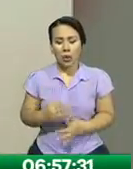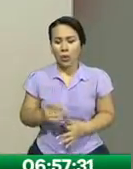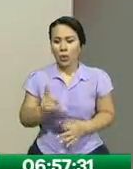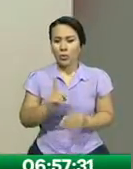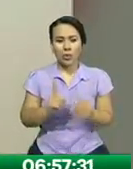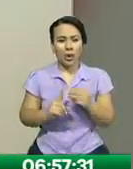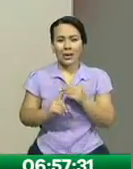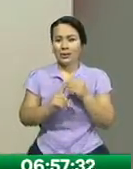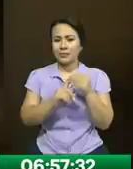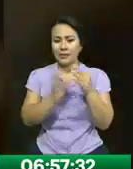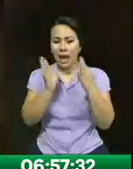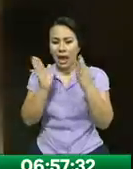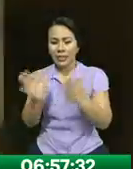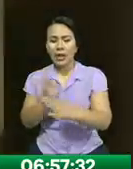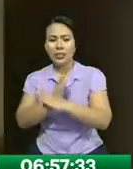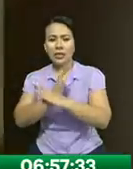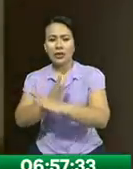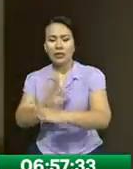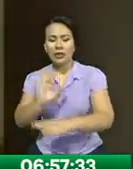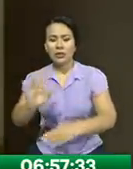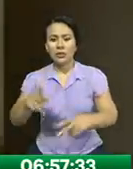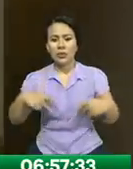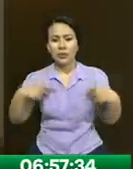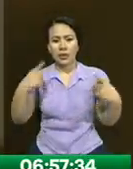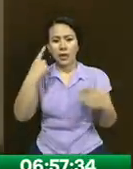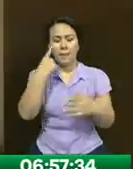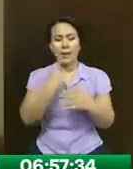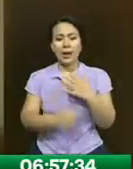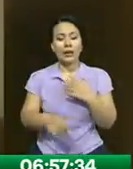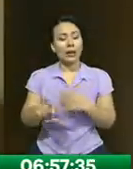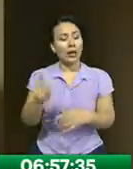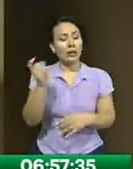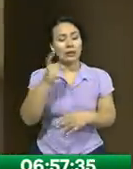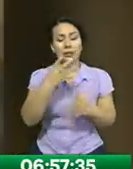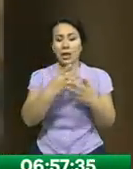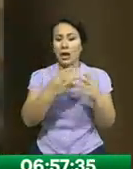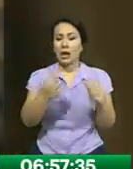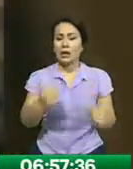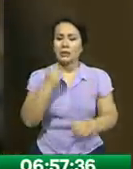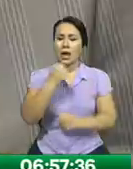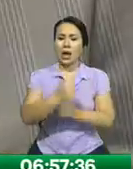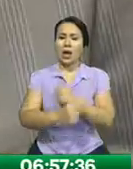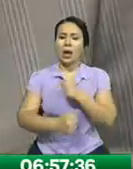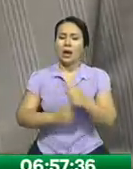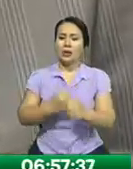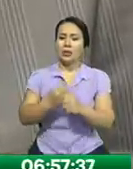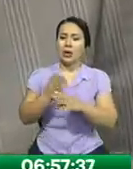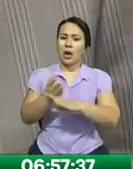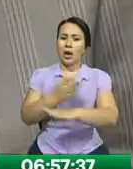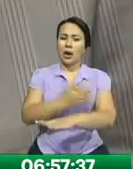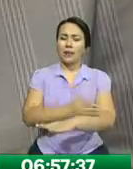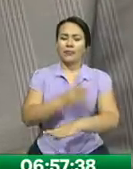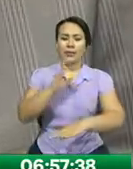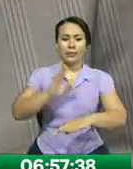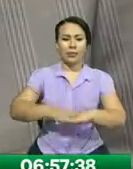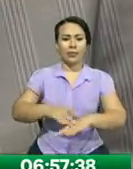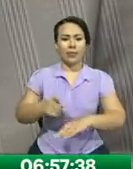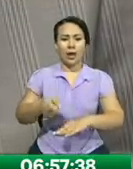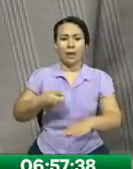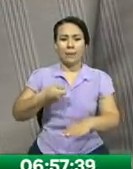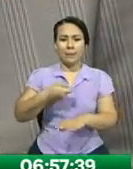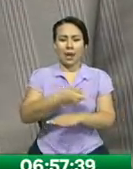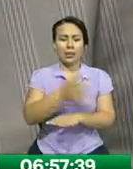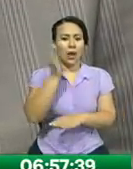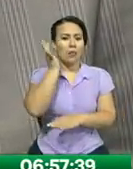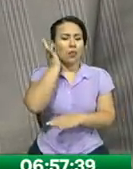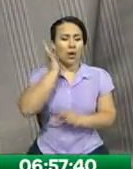especial, simplemente protegen su integridad para que pague por el presunto delito que cometió. Cuando se dicte una sentencia, pasará a un